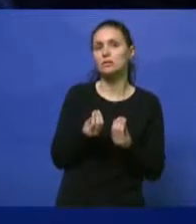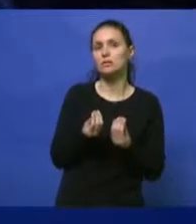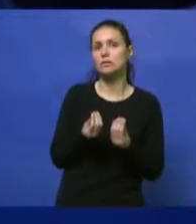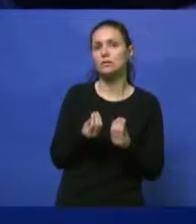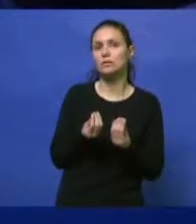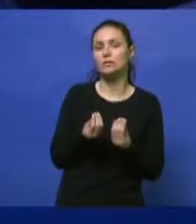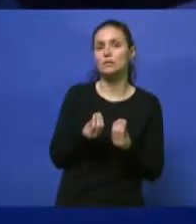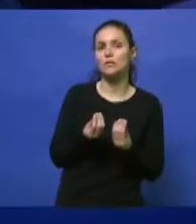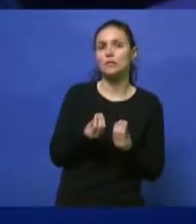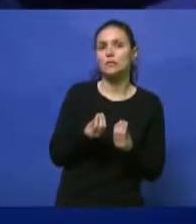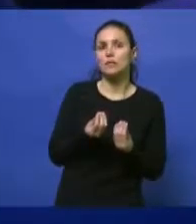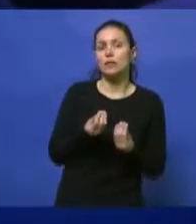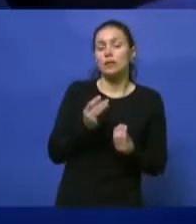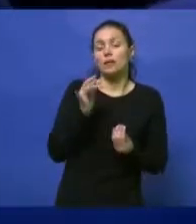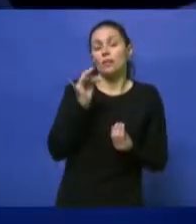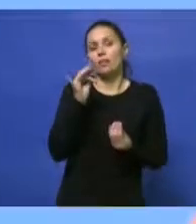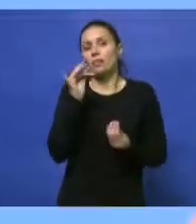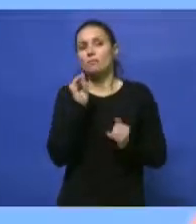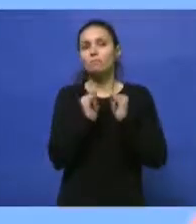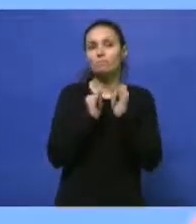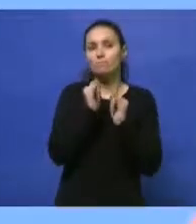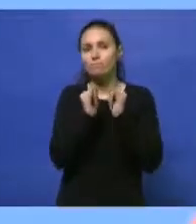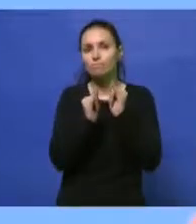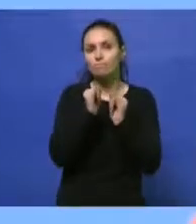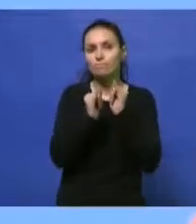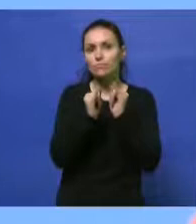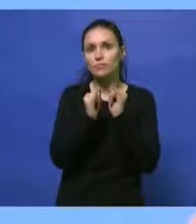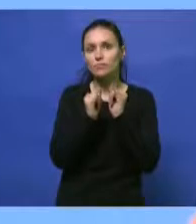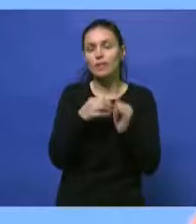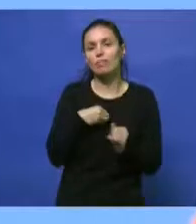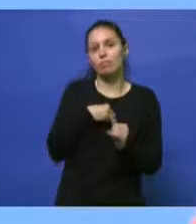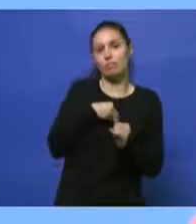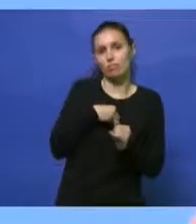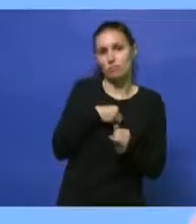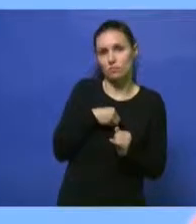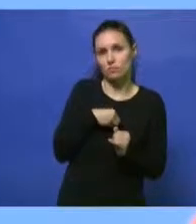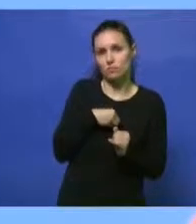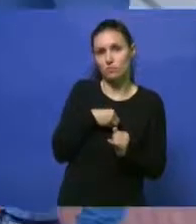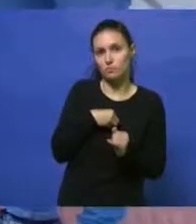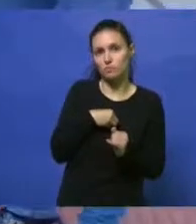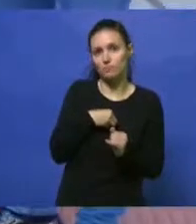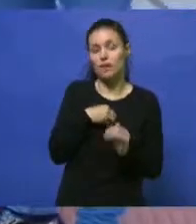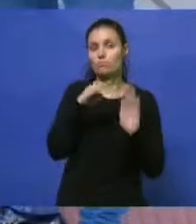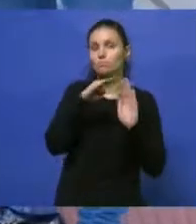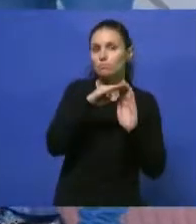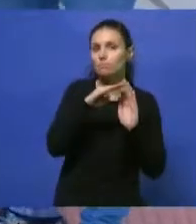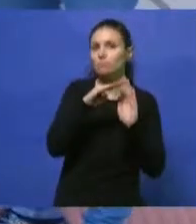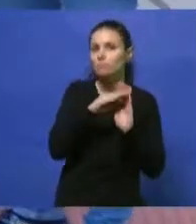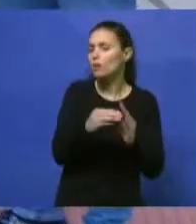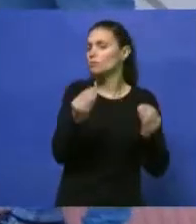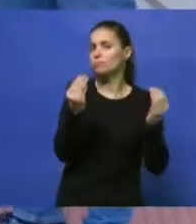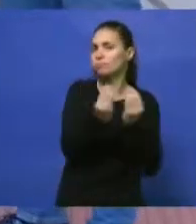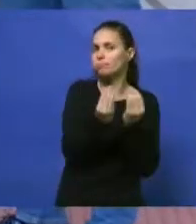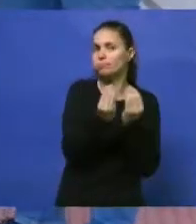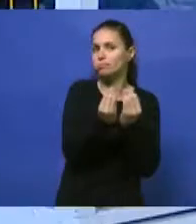bueno, un poquito difícil de explicar, pero lamentable. Lo que está pautado es bastante y para